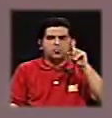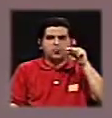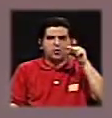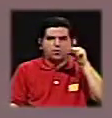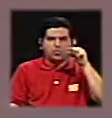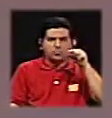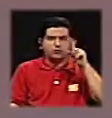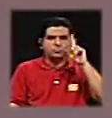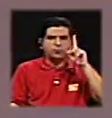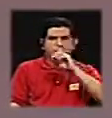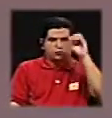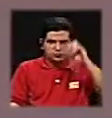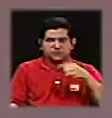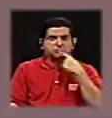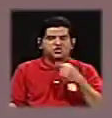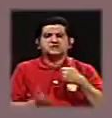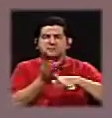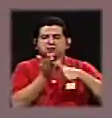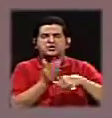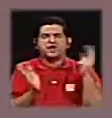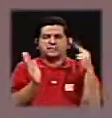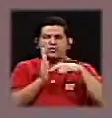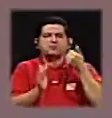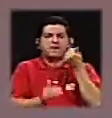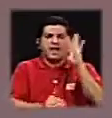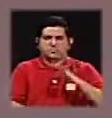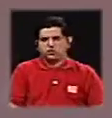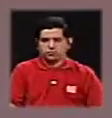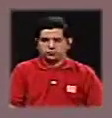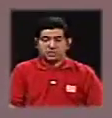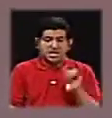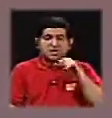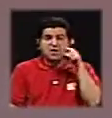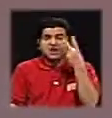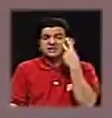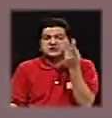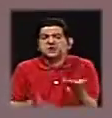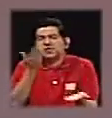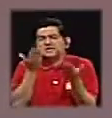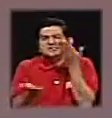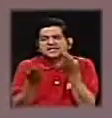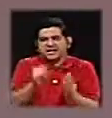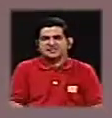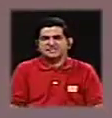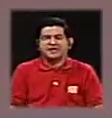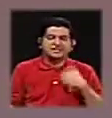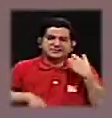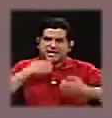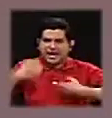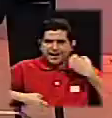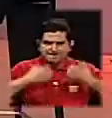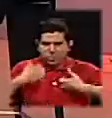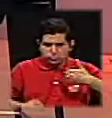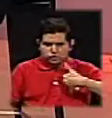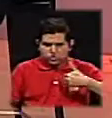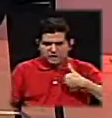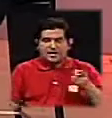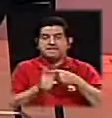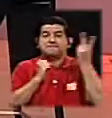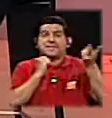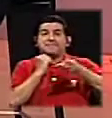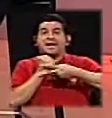79.1%, opinan que van a ir a votar en el 2014. Entonces eso también puede deberse un poco a la emoción, ¿verdad?, que tienen por la primera